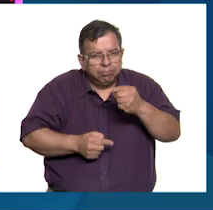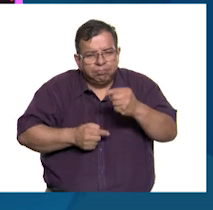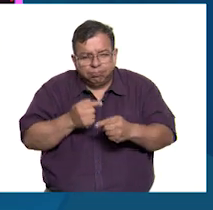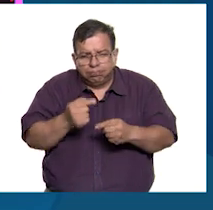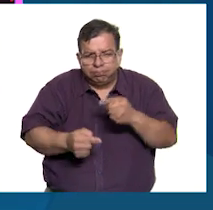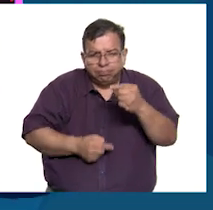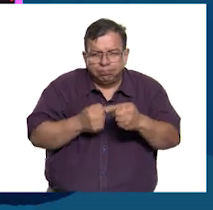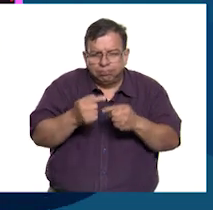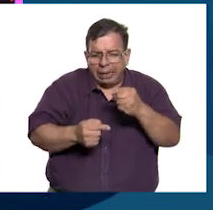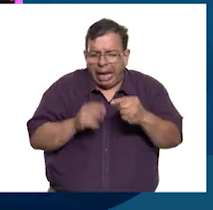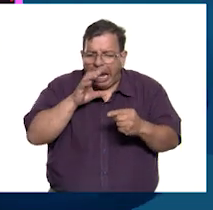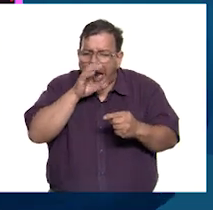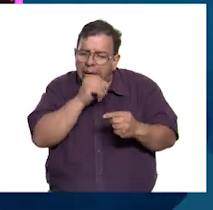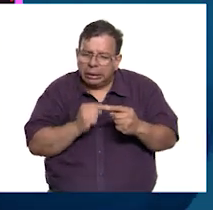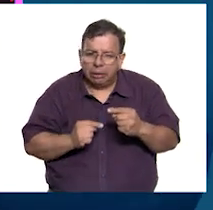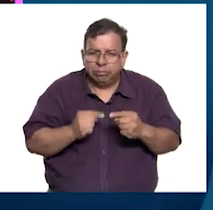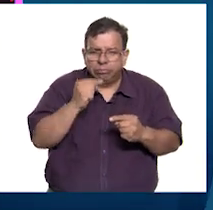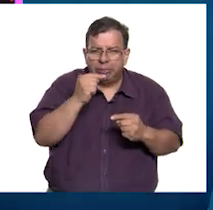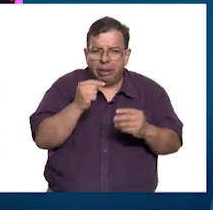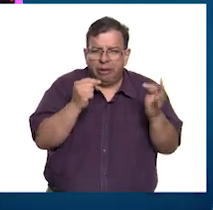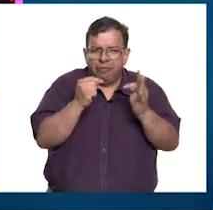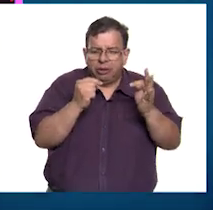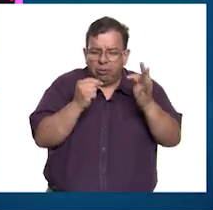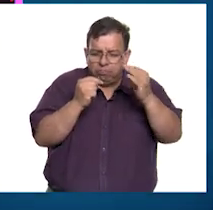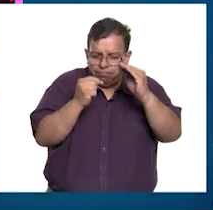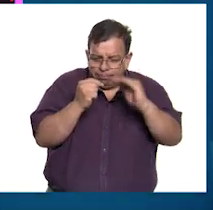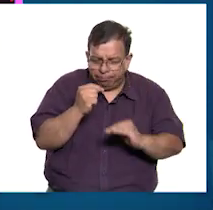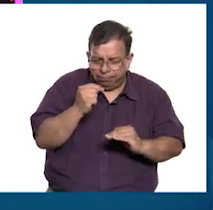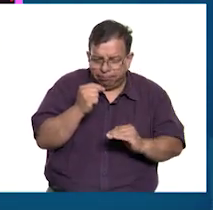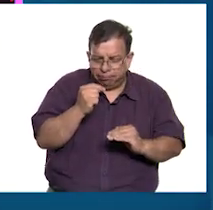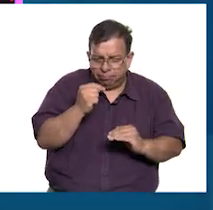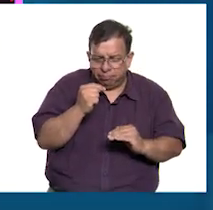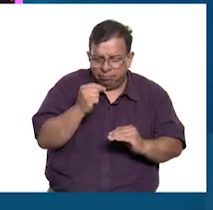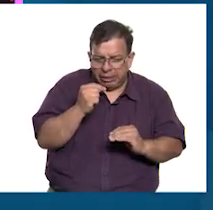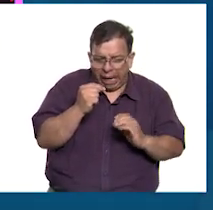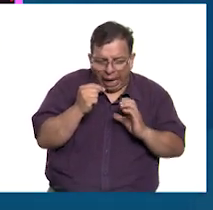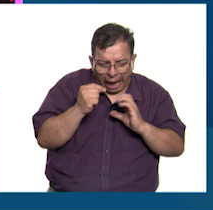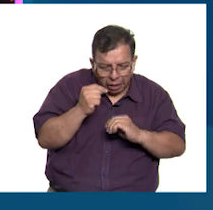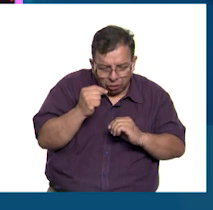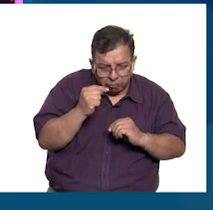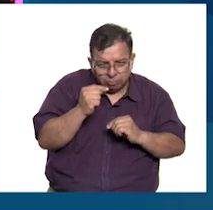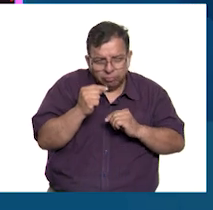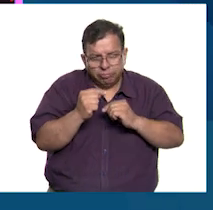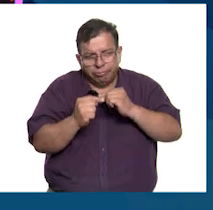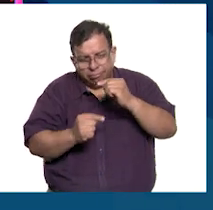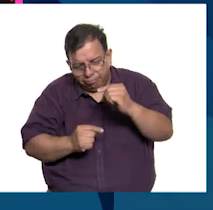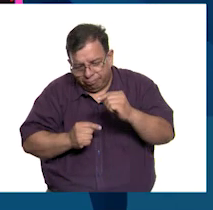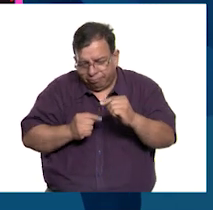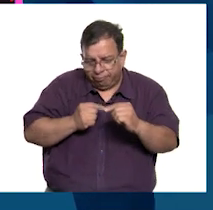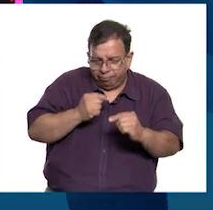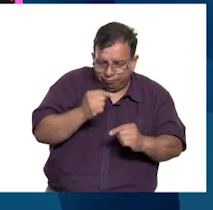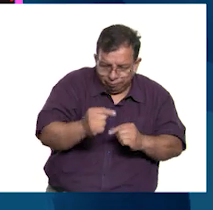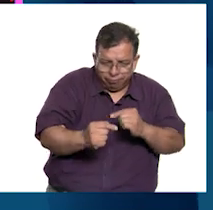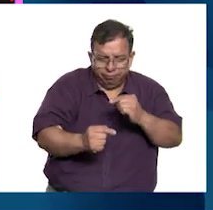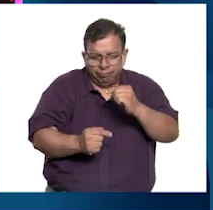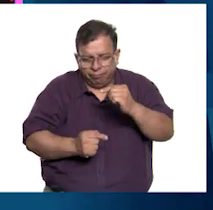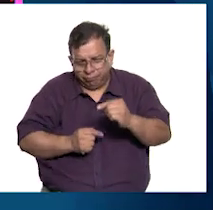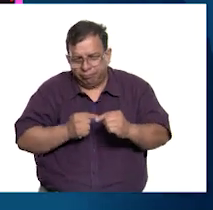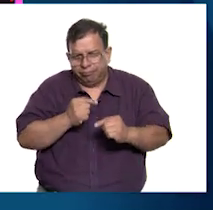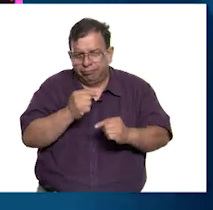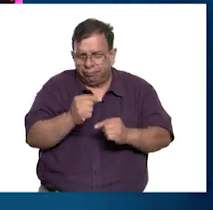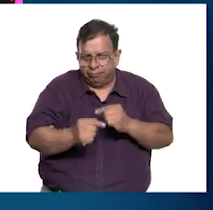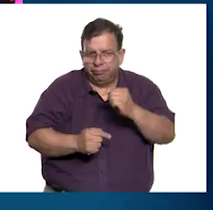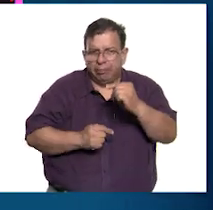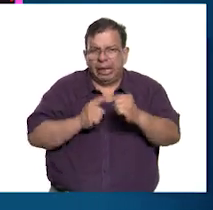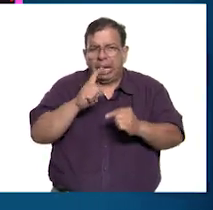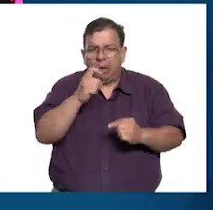caliente asciende, mientras que el más frío desciende. observamos este movimiento cuando el